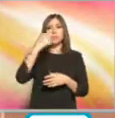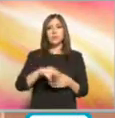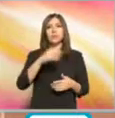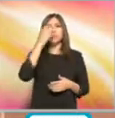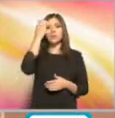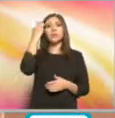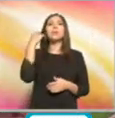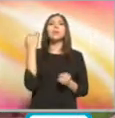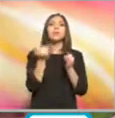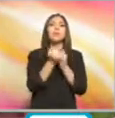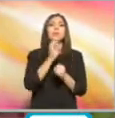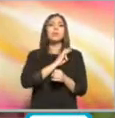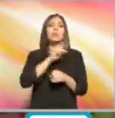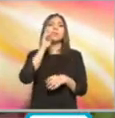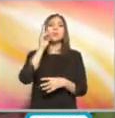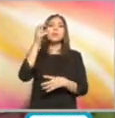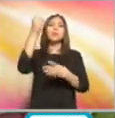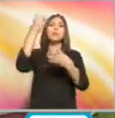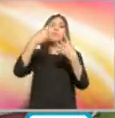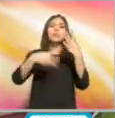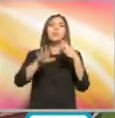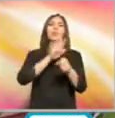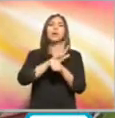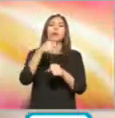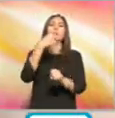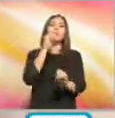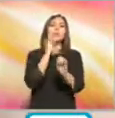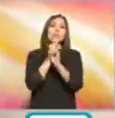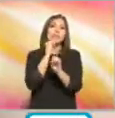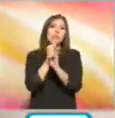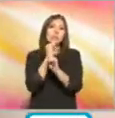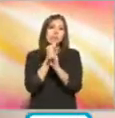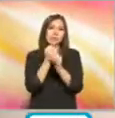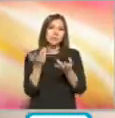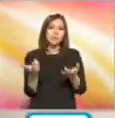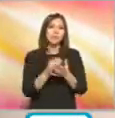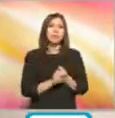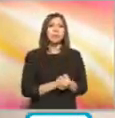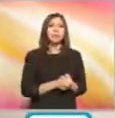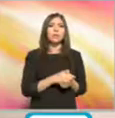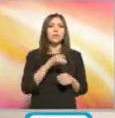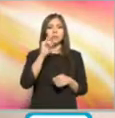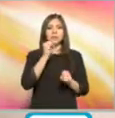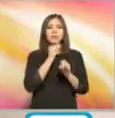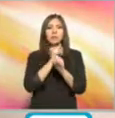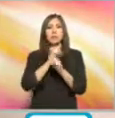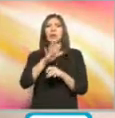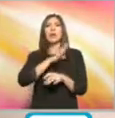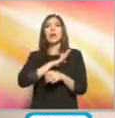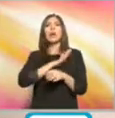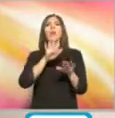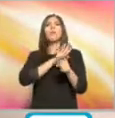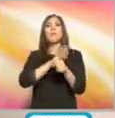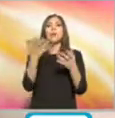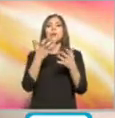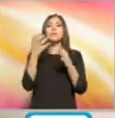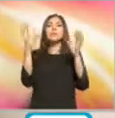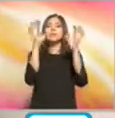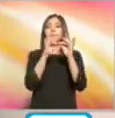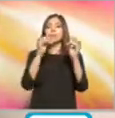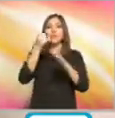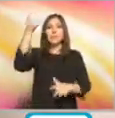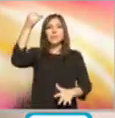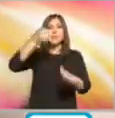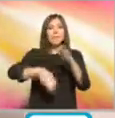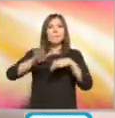podremos encontrar la programación a través de las redes sociales. Exacto. De hecho, ahí en las redes sociales es donde viene la programación detallada y